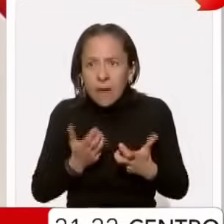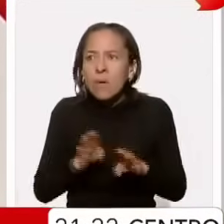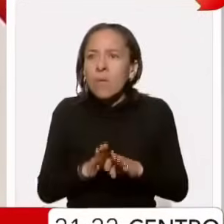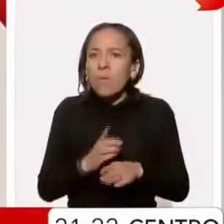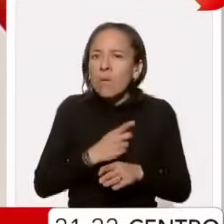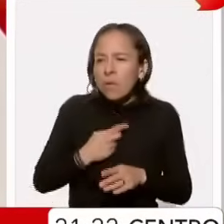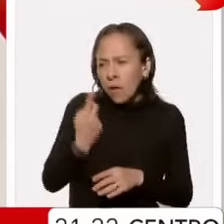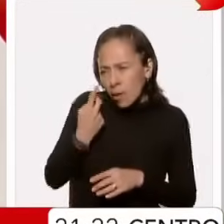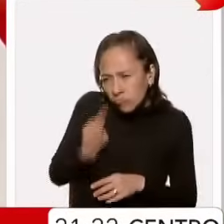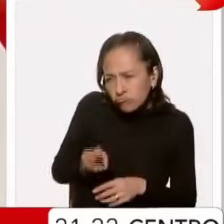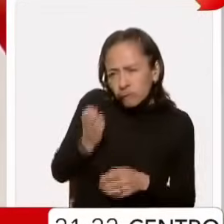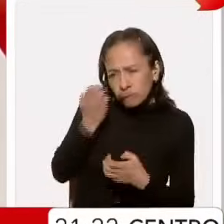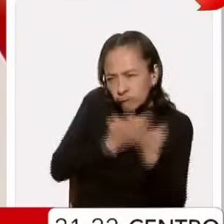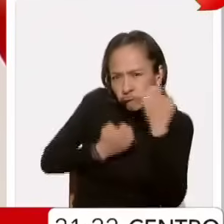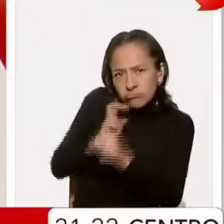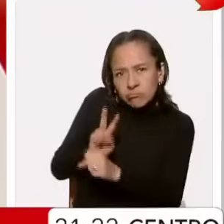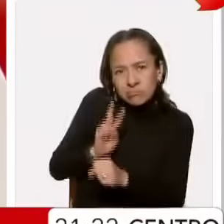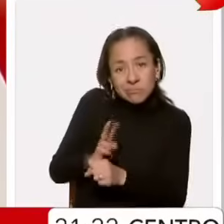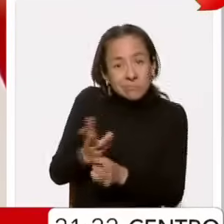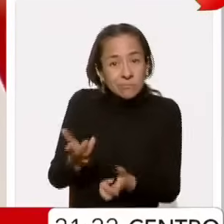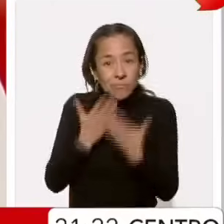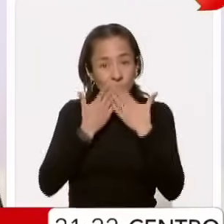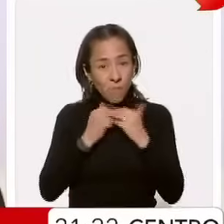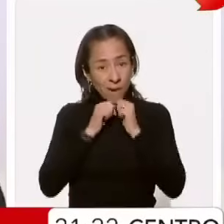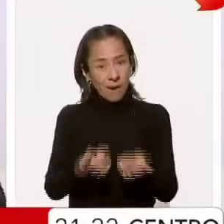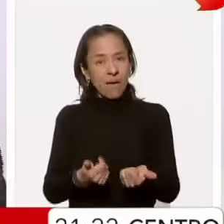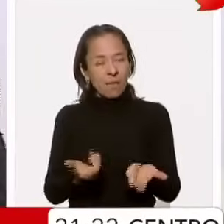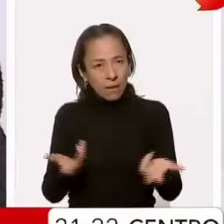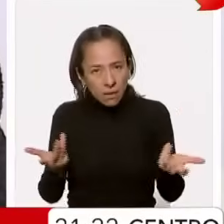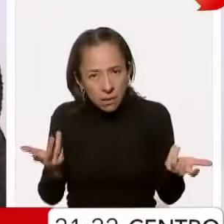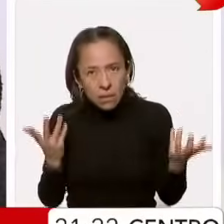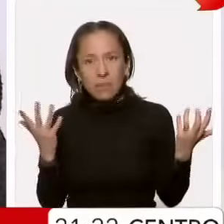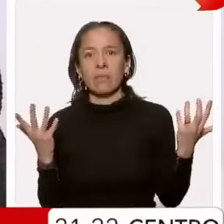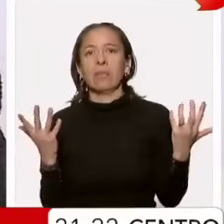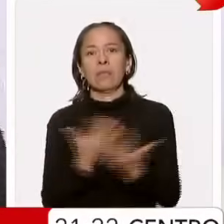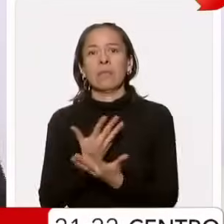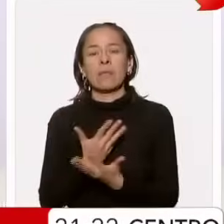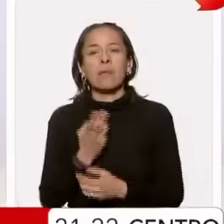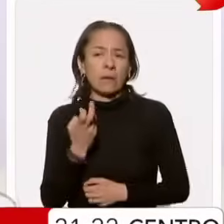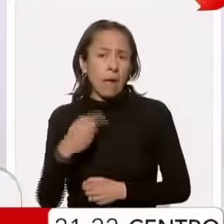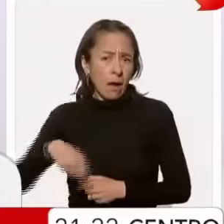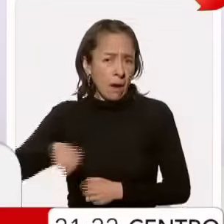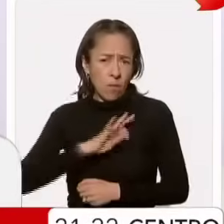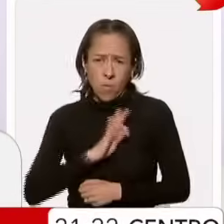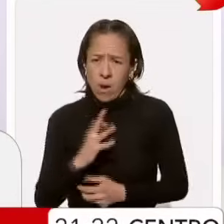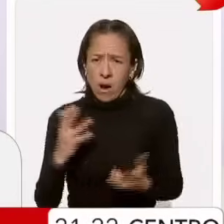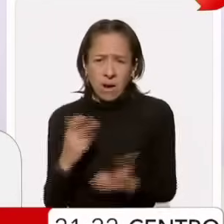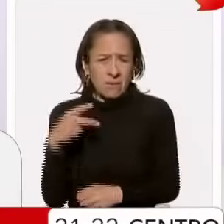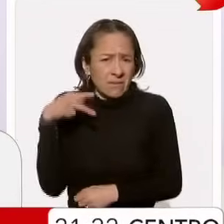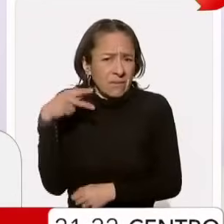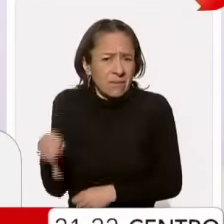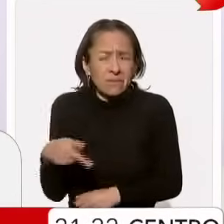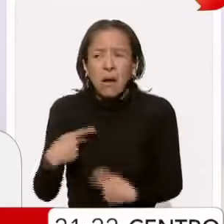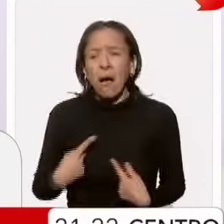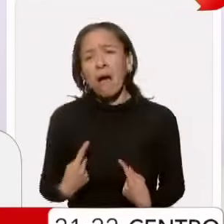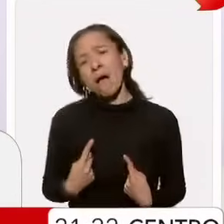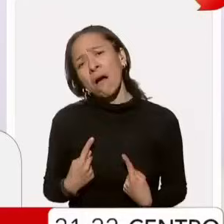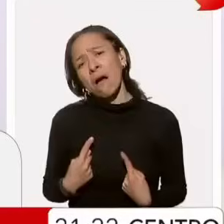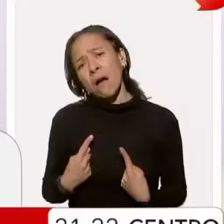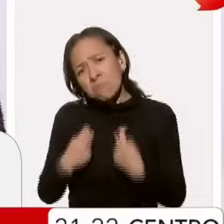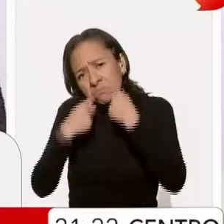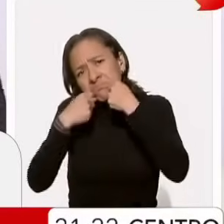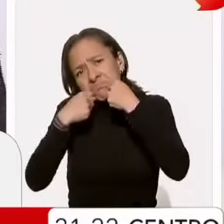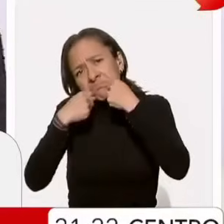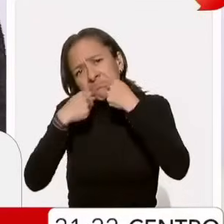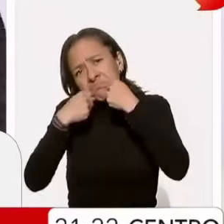en un estado de indefensión, porque ellos pueden actuar con absoluta impunidad. Va a ser bien difícil que les demuestres, bueno, con